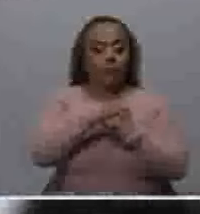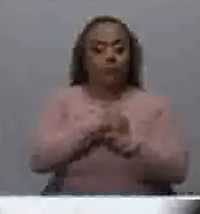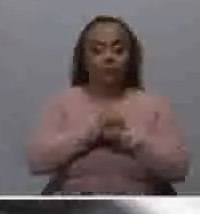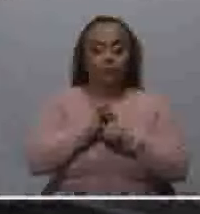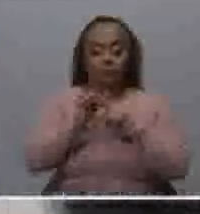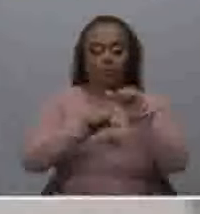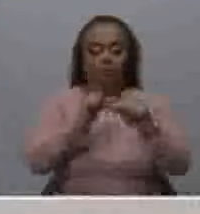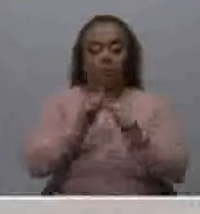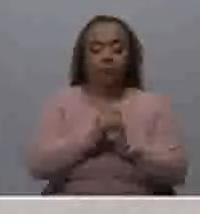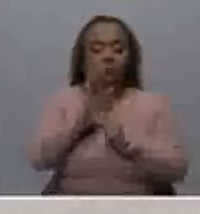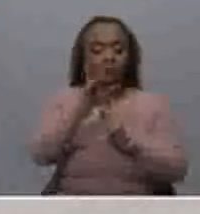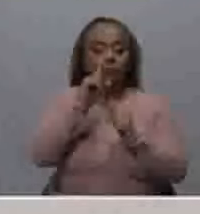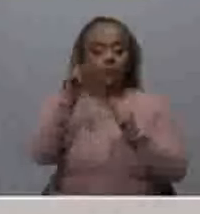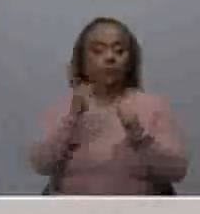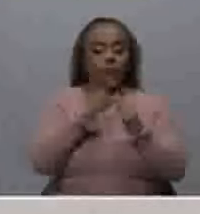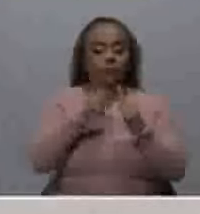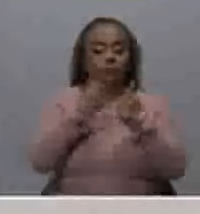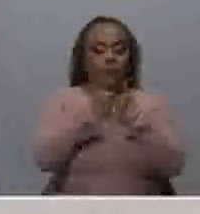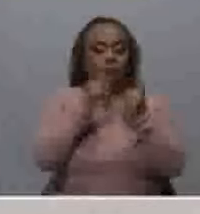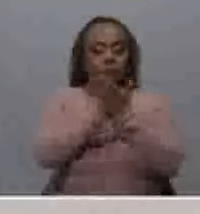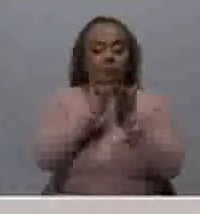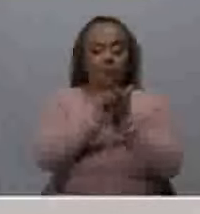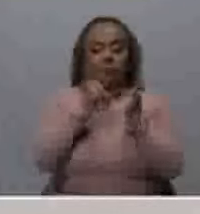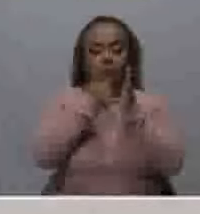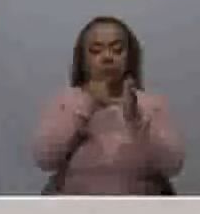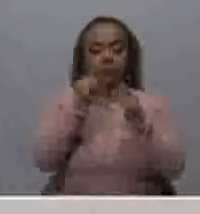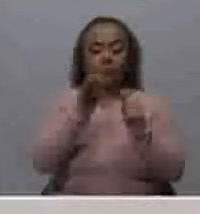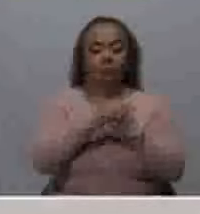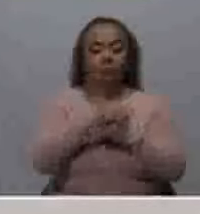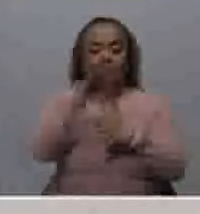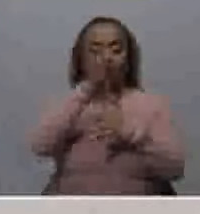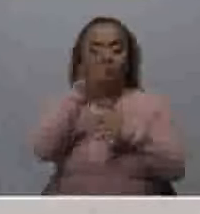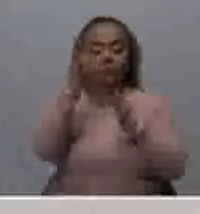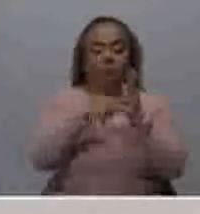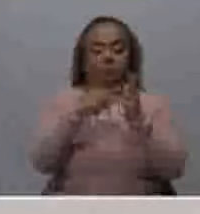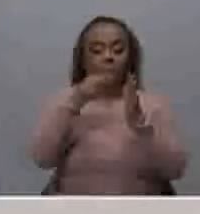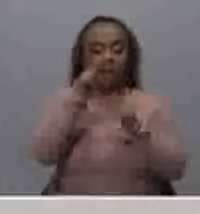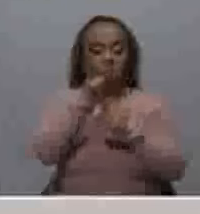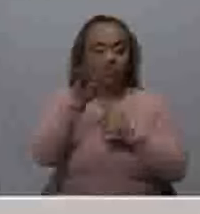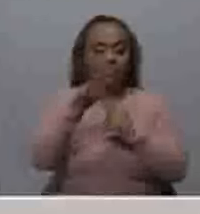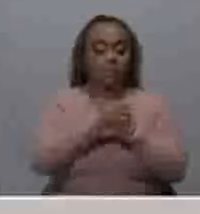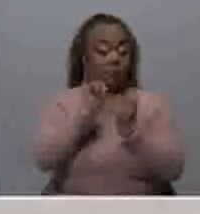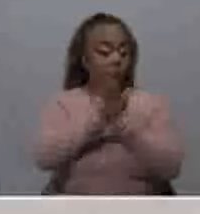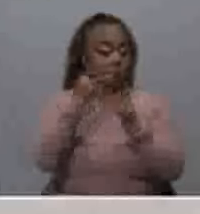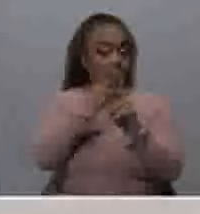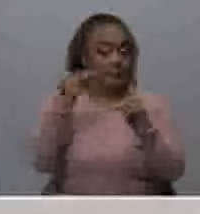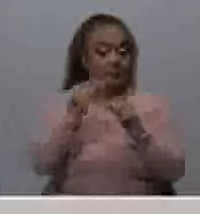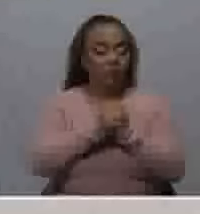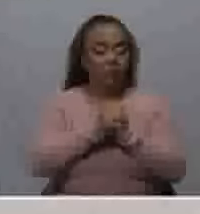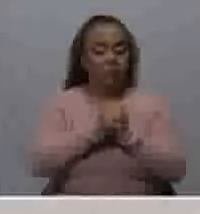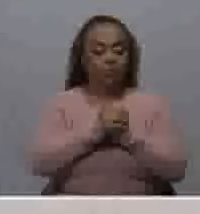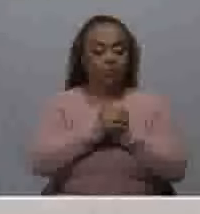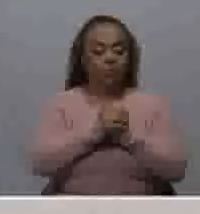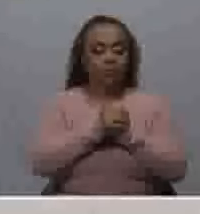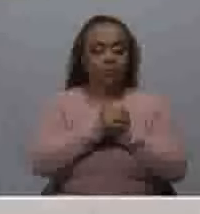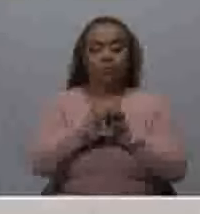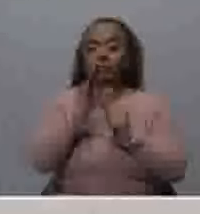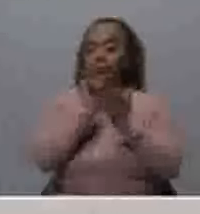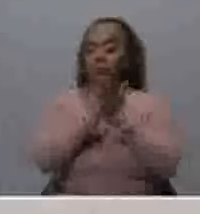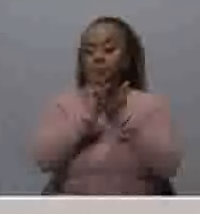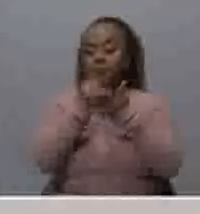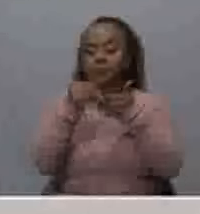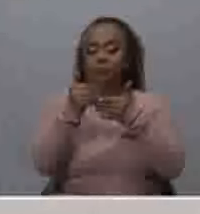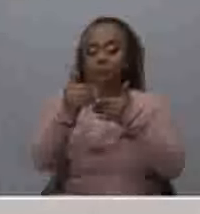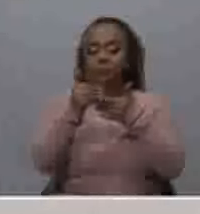tricolor previo a su debut en esta Copa América Estados Unidos 2024. Este hotel, que se encuentra en Culver City, a cuestión